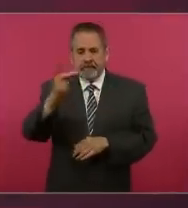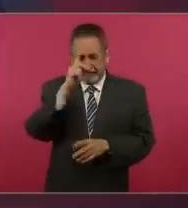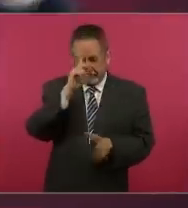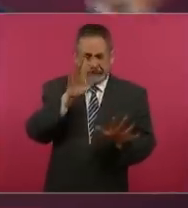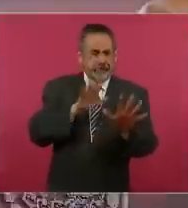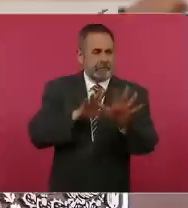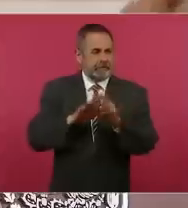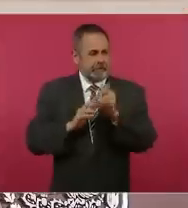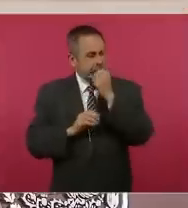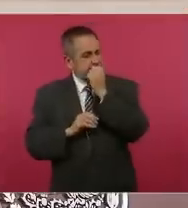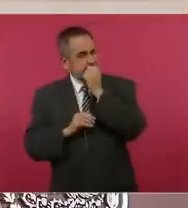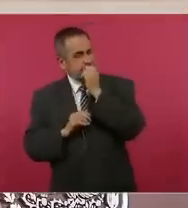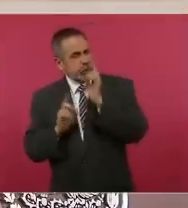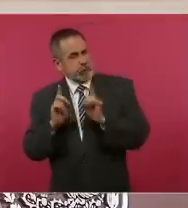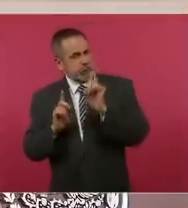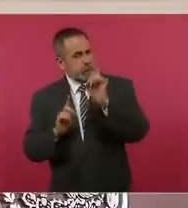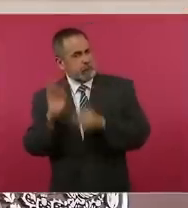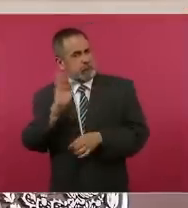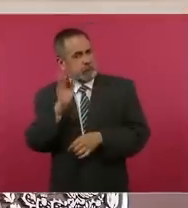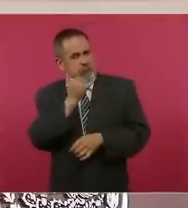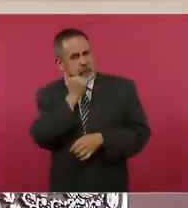y hacer dudar